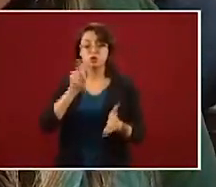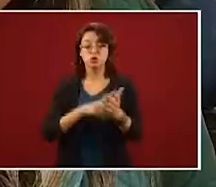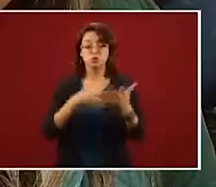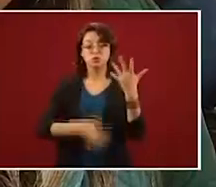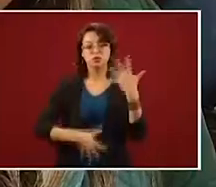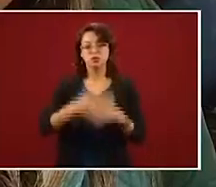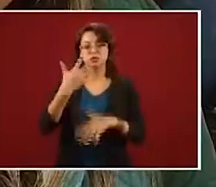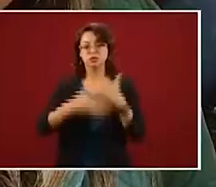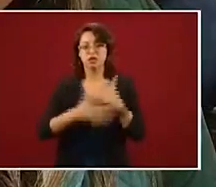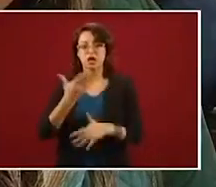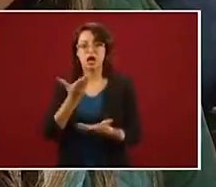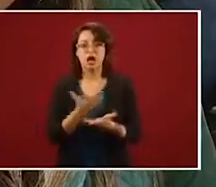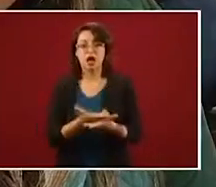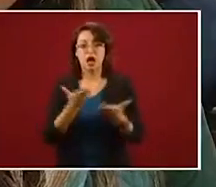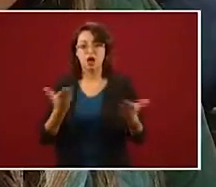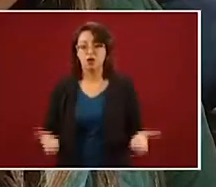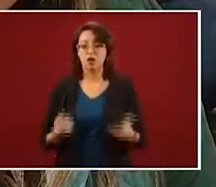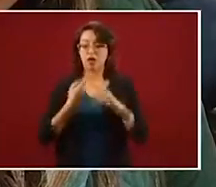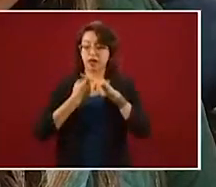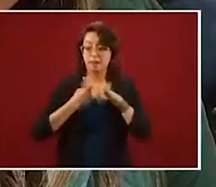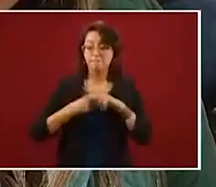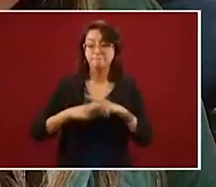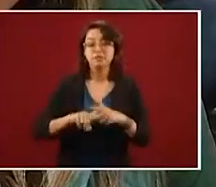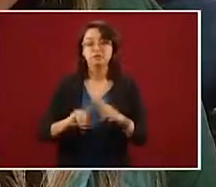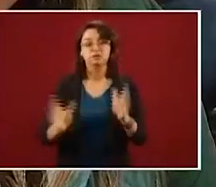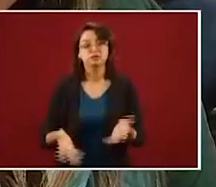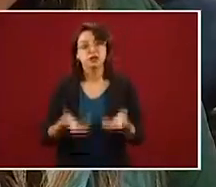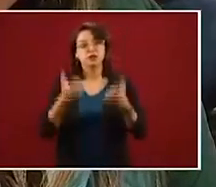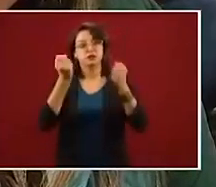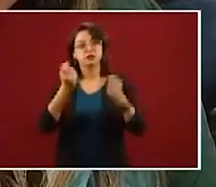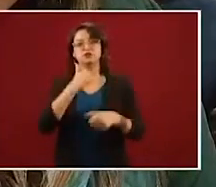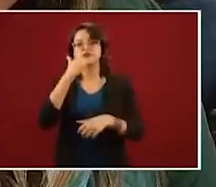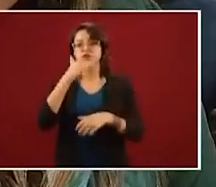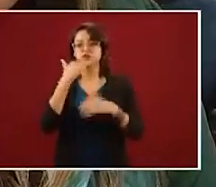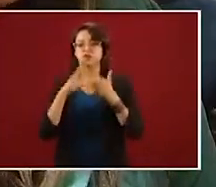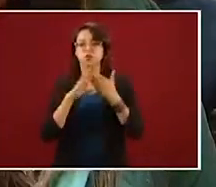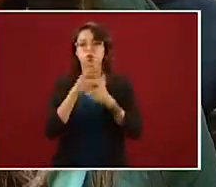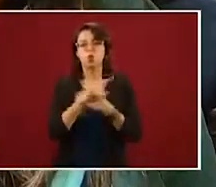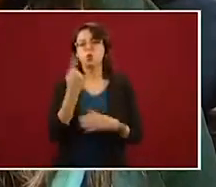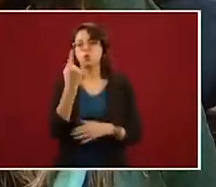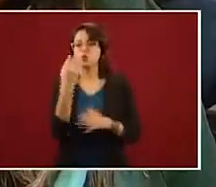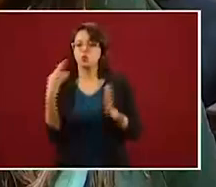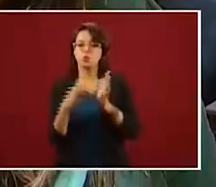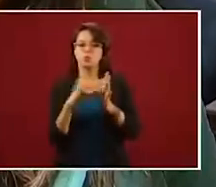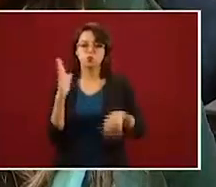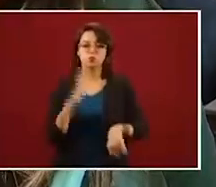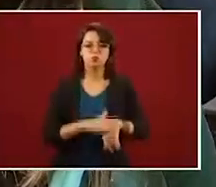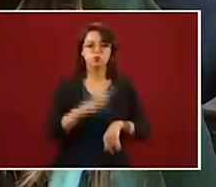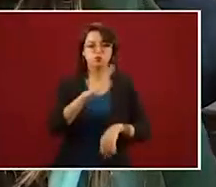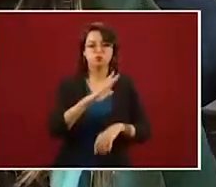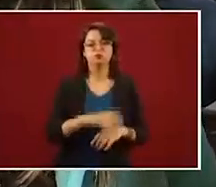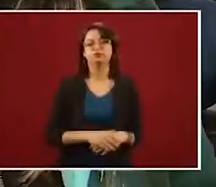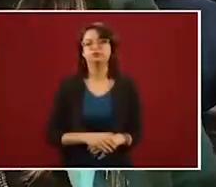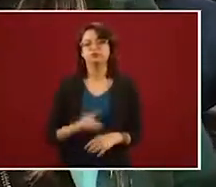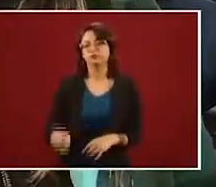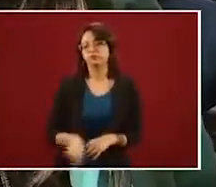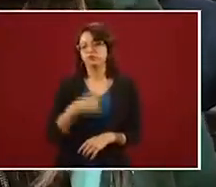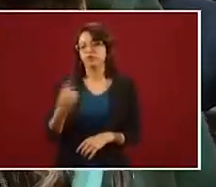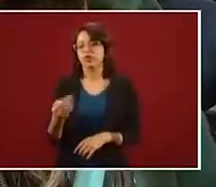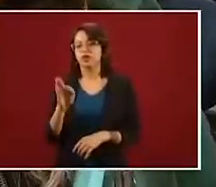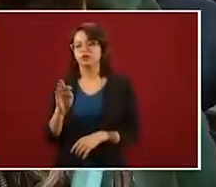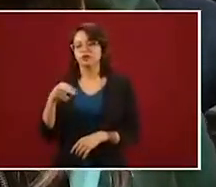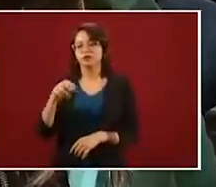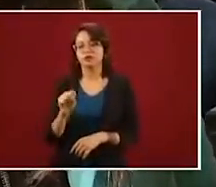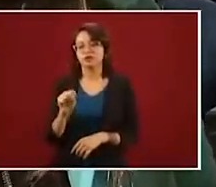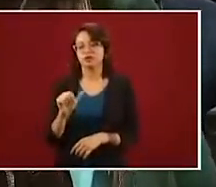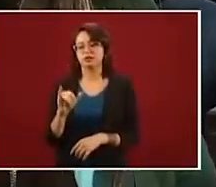Eso pone el Universal. Financiero, México mejora 8 lugares en índice de percepción